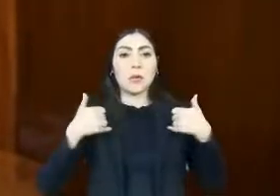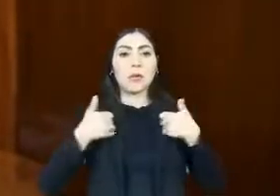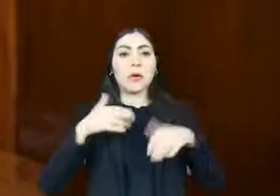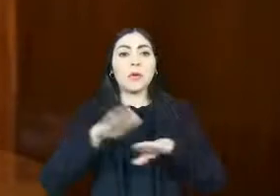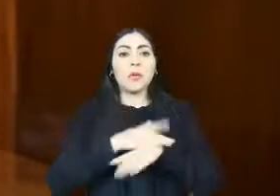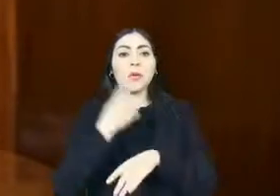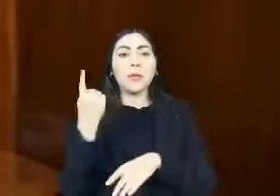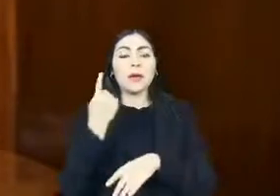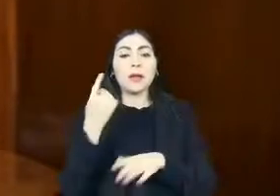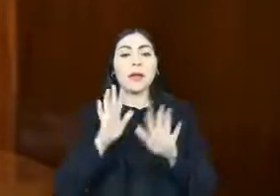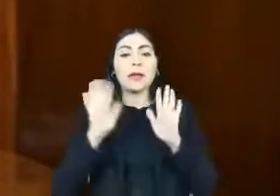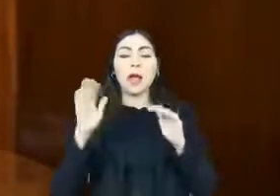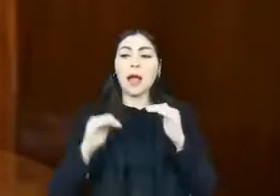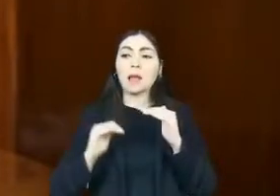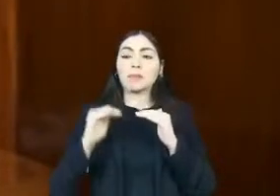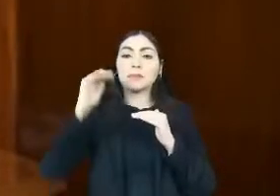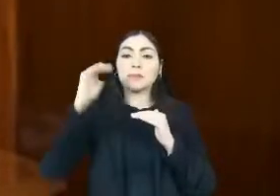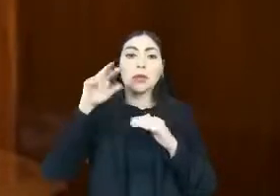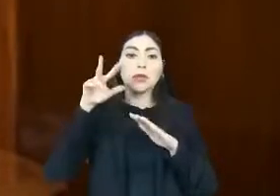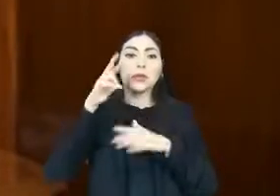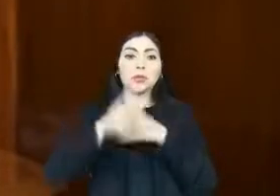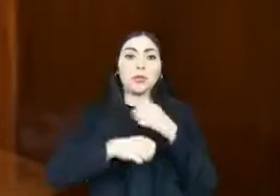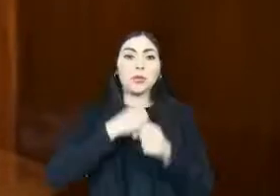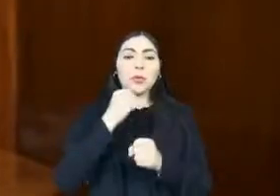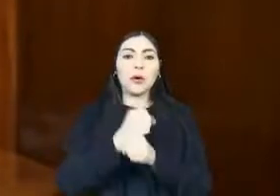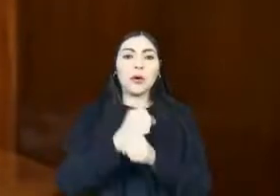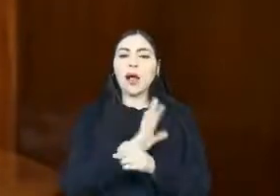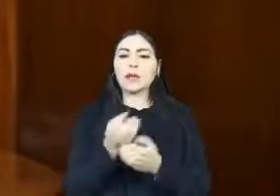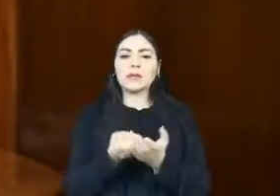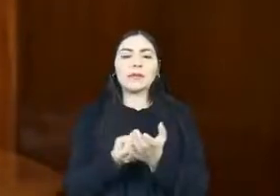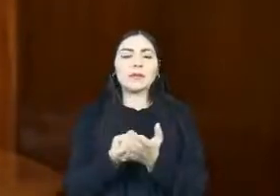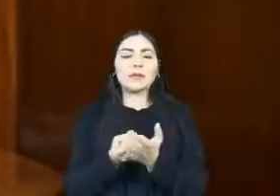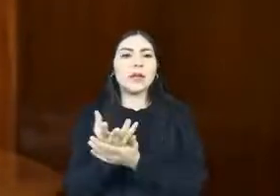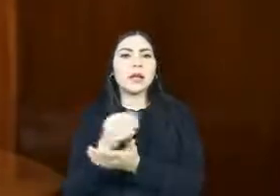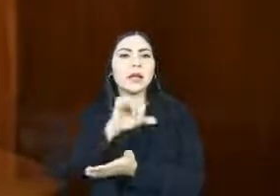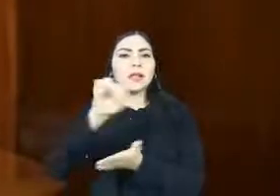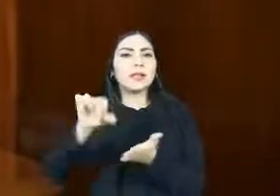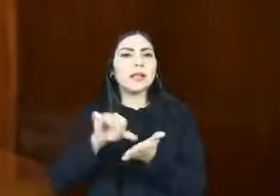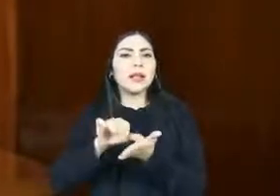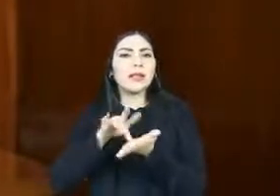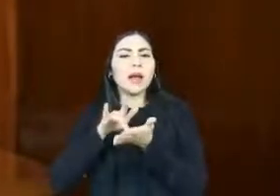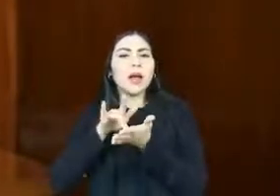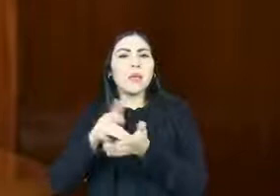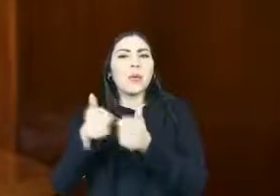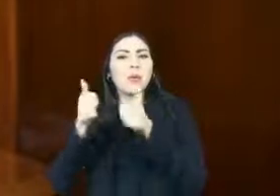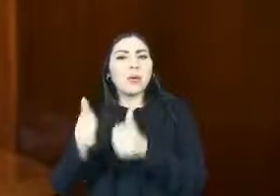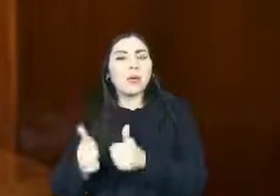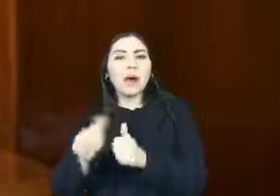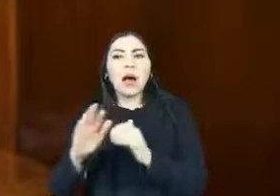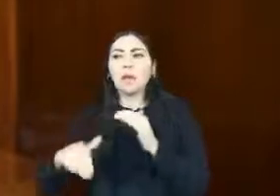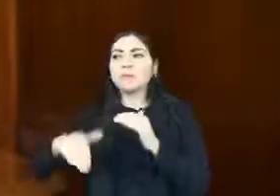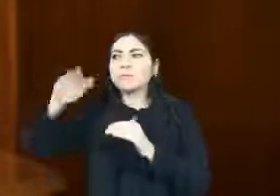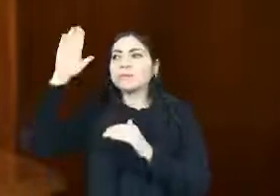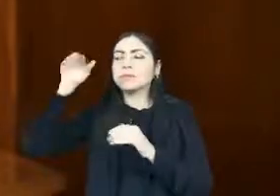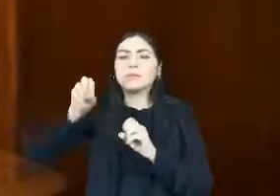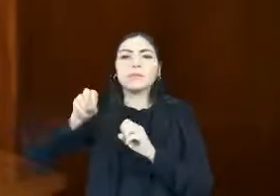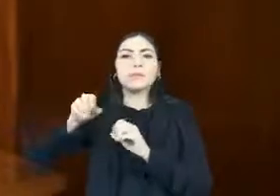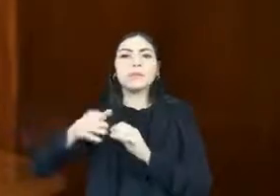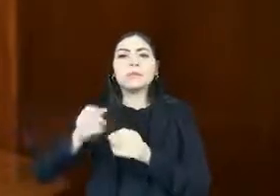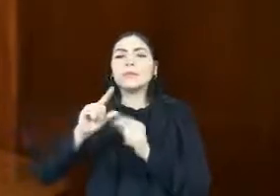egresan de los centros de asistencia social a fin de garantizar su integración a la sociedad económicamente